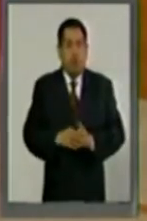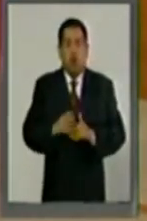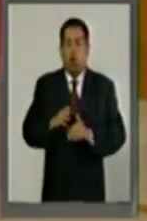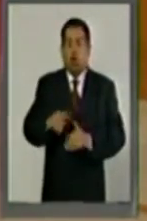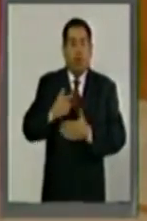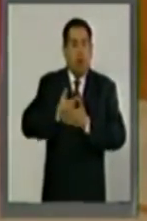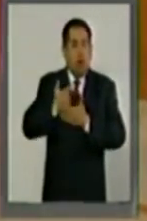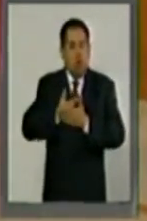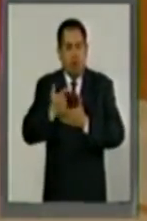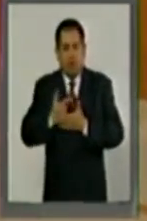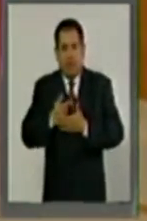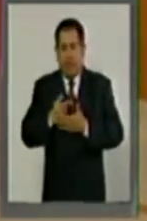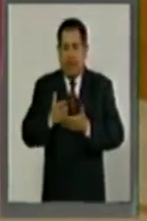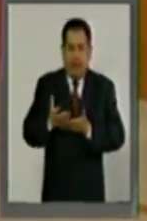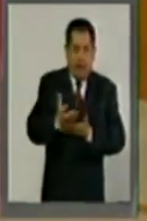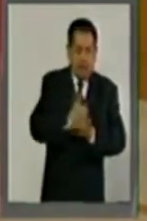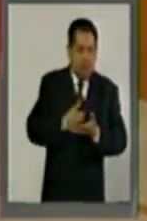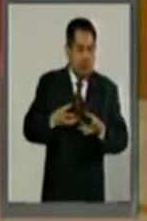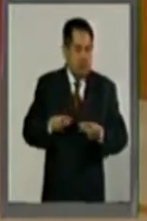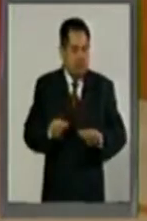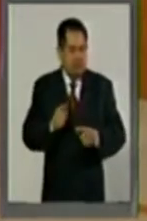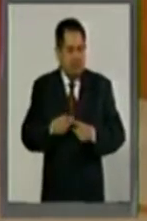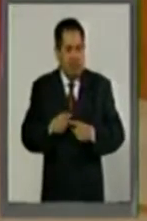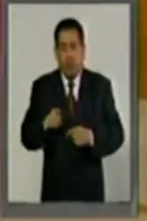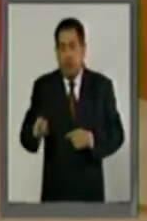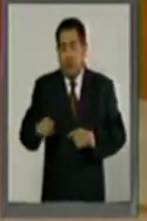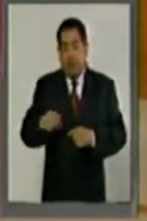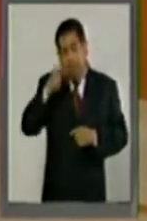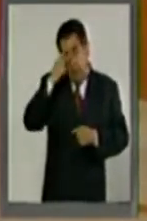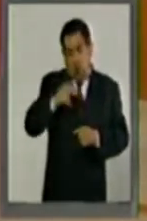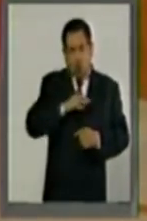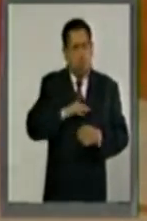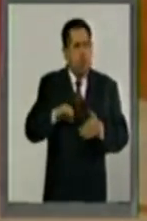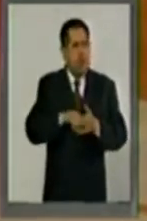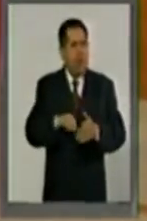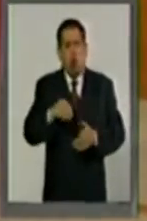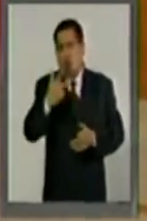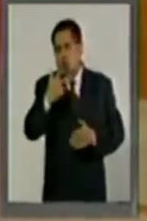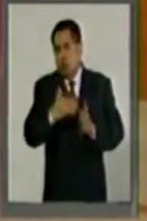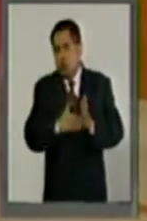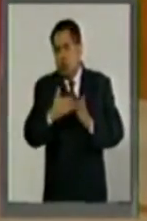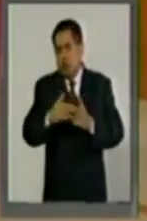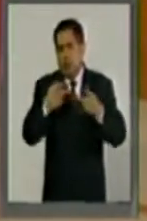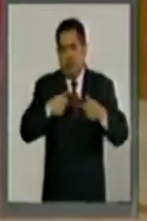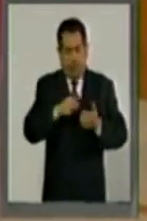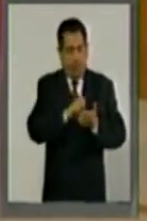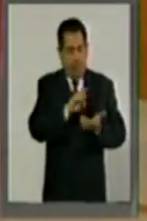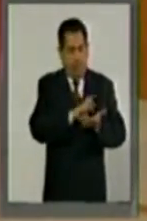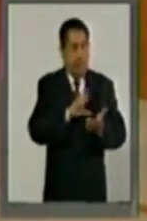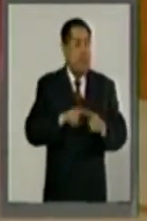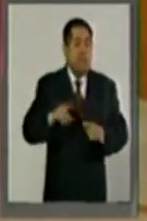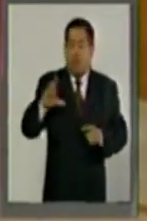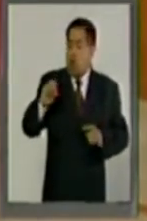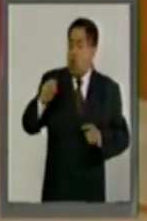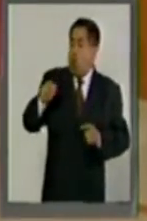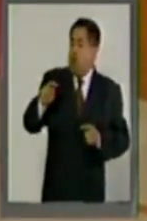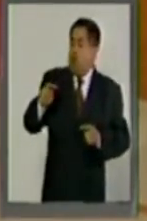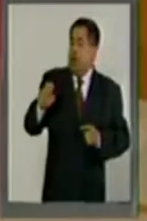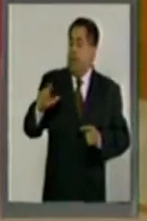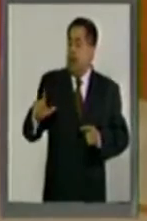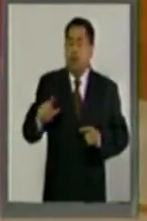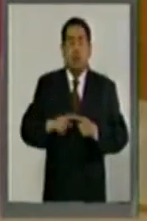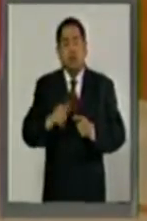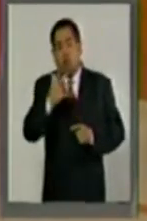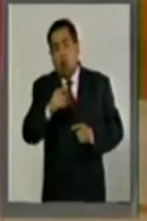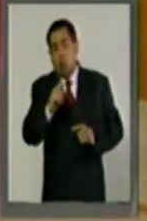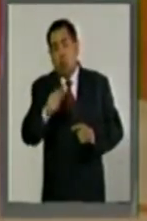de los hogares, en México hay cerca de 8 millones de personas. Estimaciones del Coneval indican que